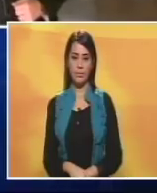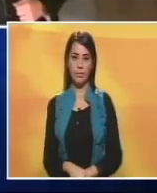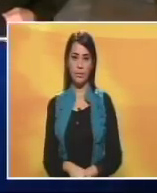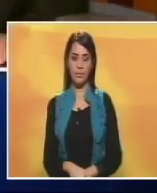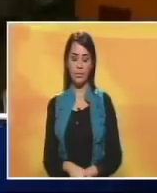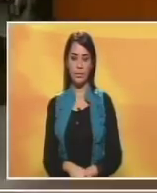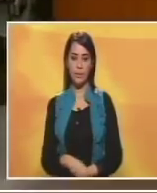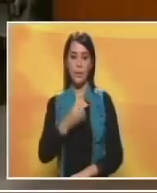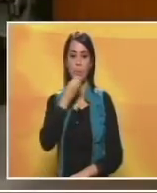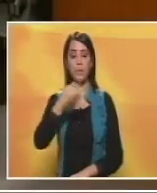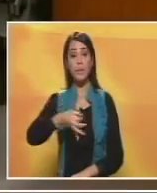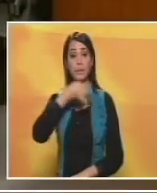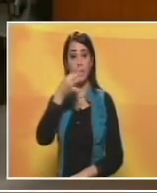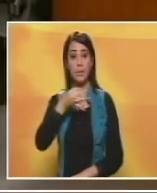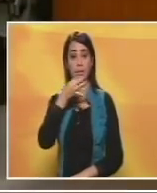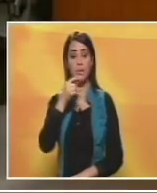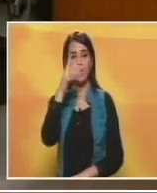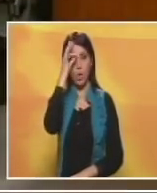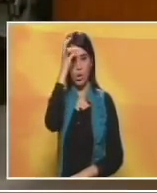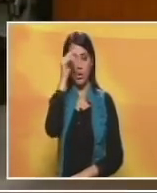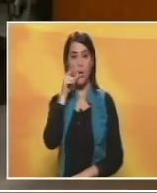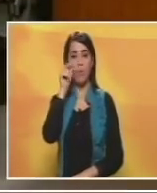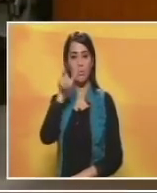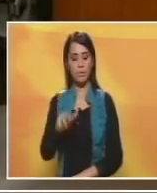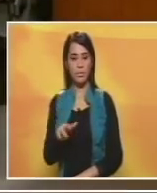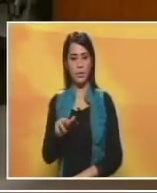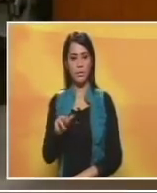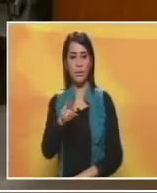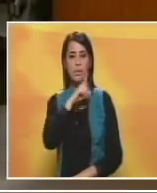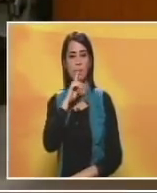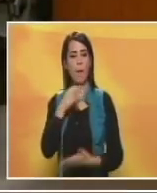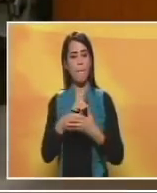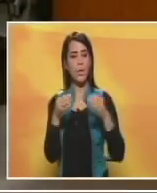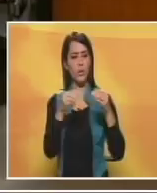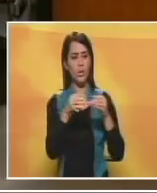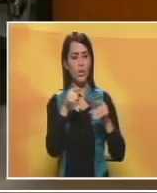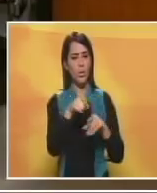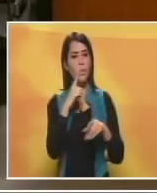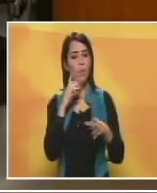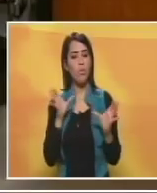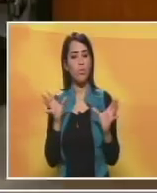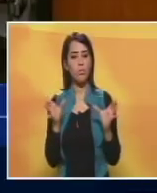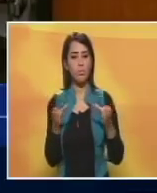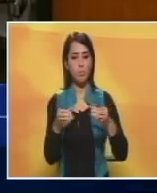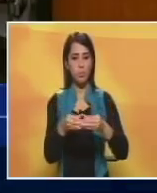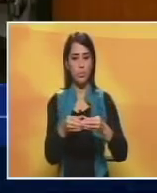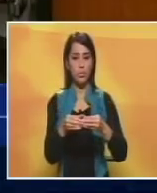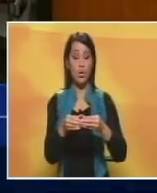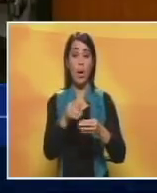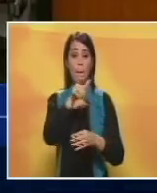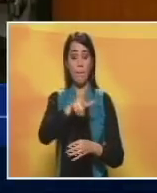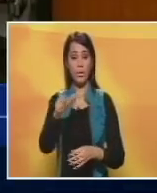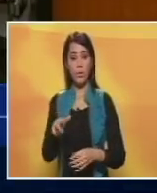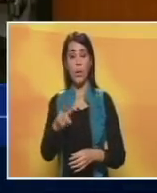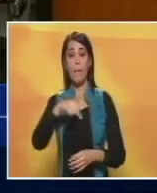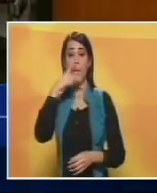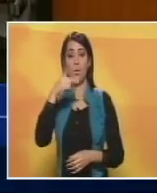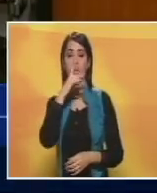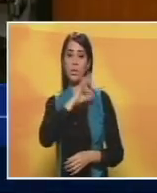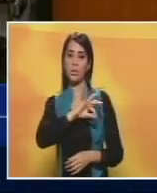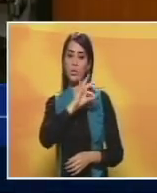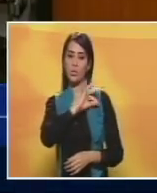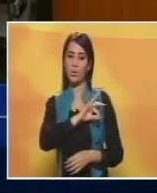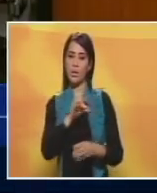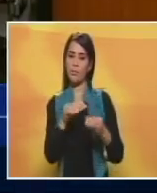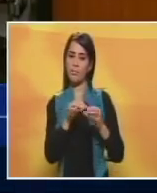Sí, así es. Buenas tardes. El concejal Robert García, en nombre de la plataforma que reúne a dirigentes políticos, sociales y